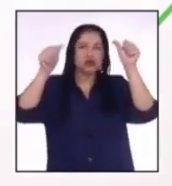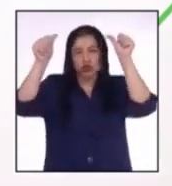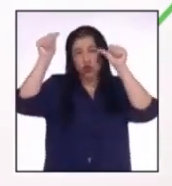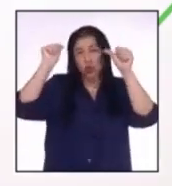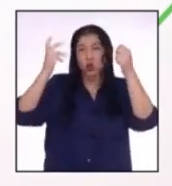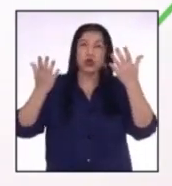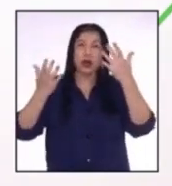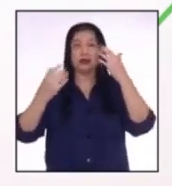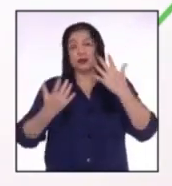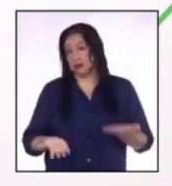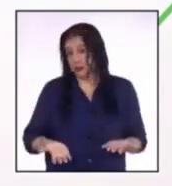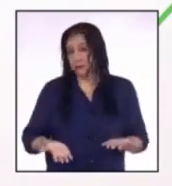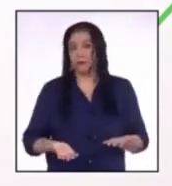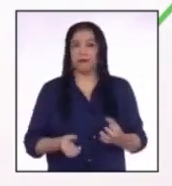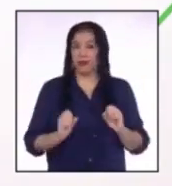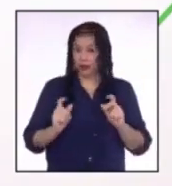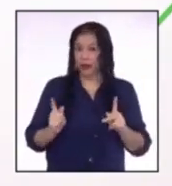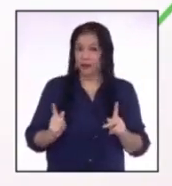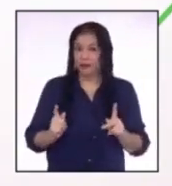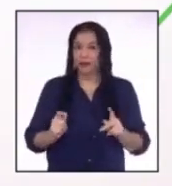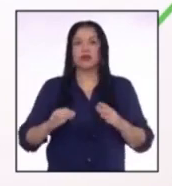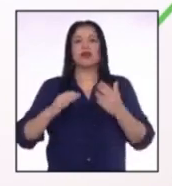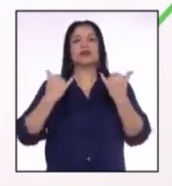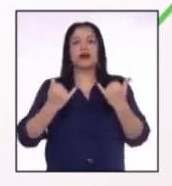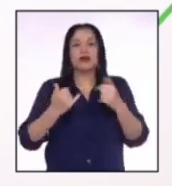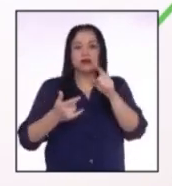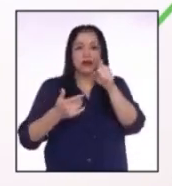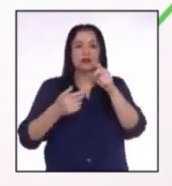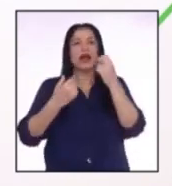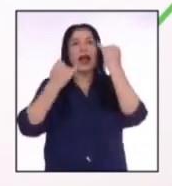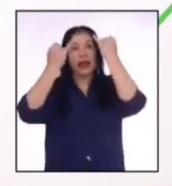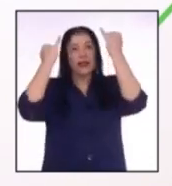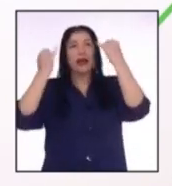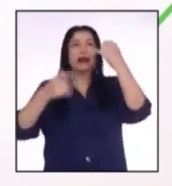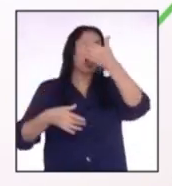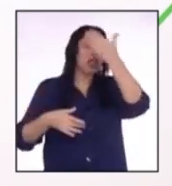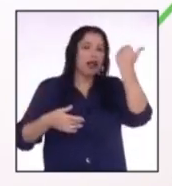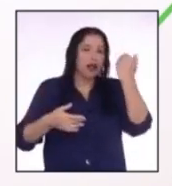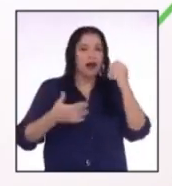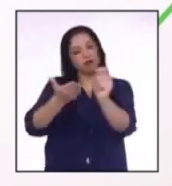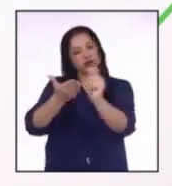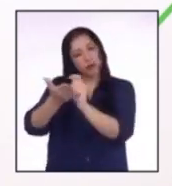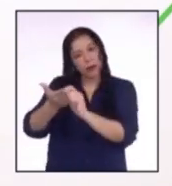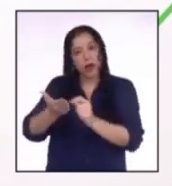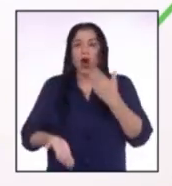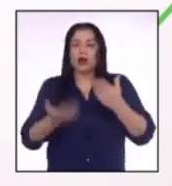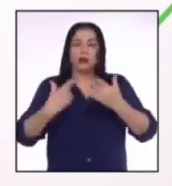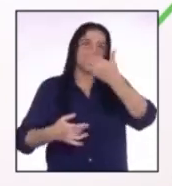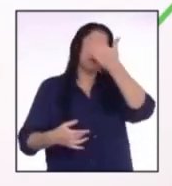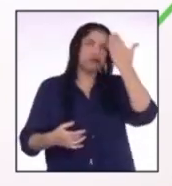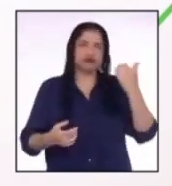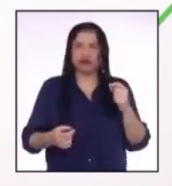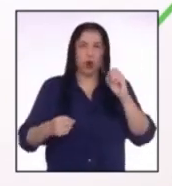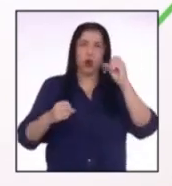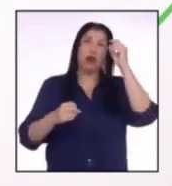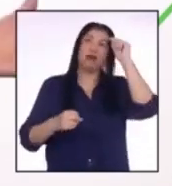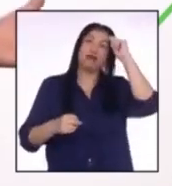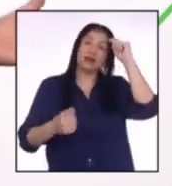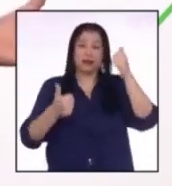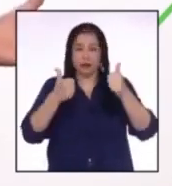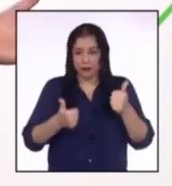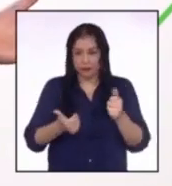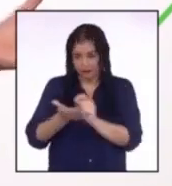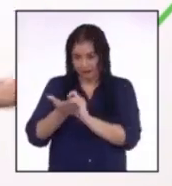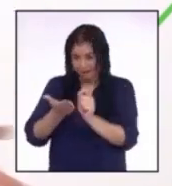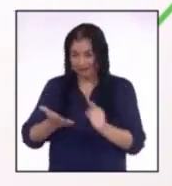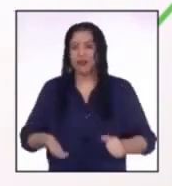dudas entonces apunten las ideas que antes no quedaron claras o quizá que se olvidaron de apuntar